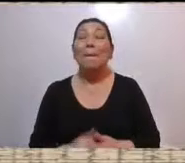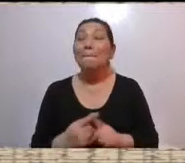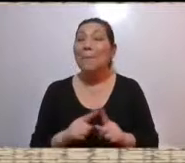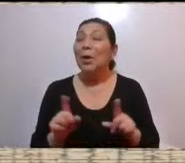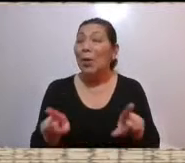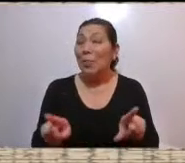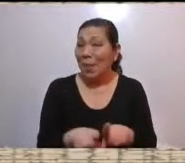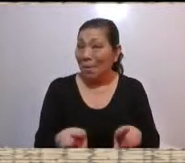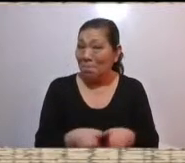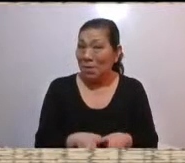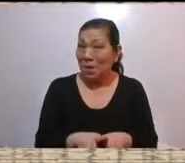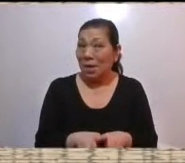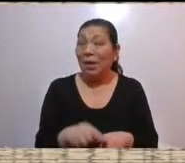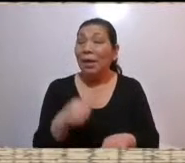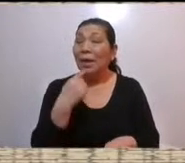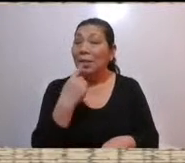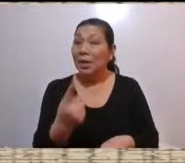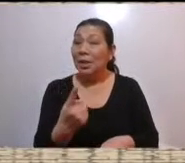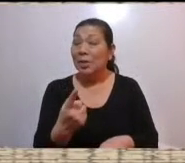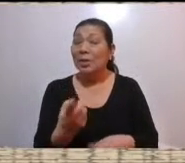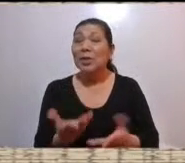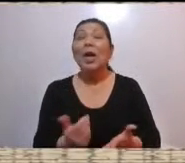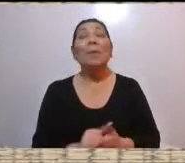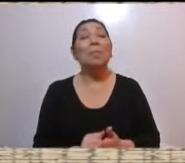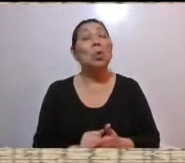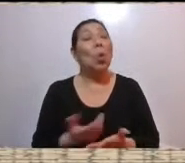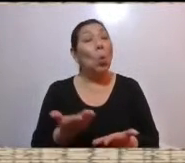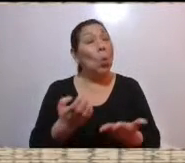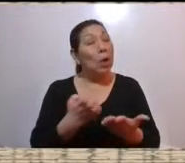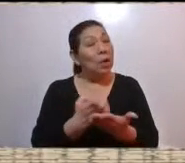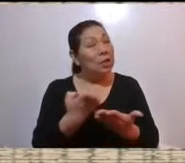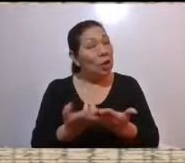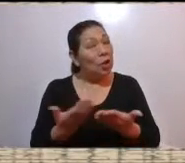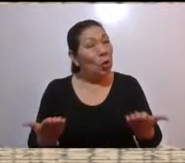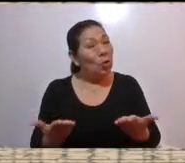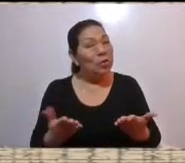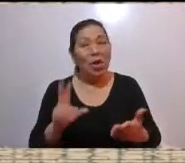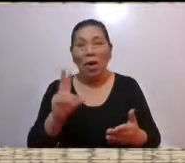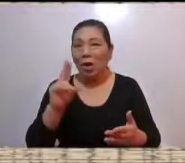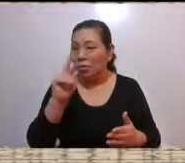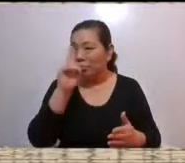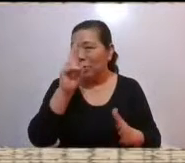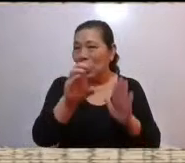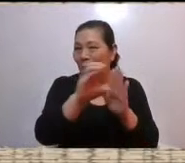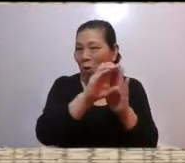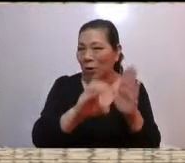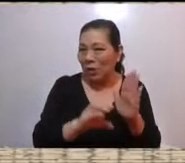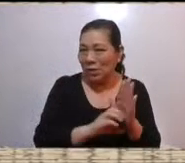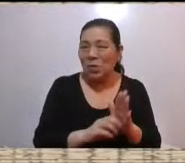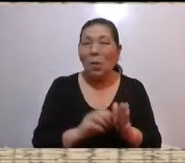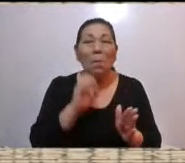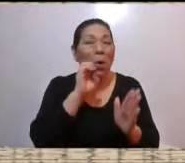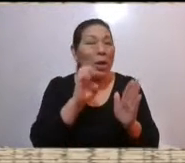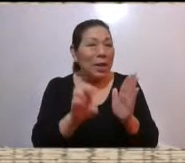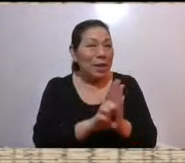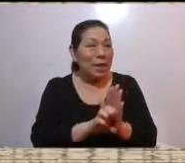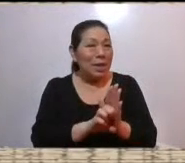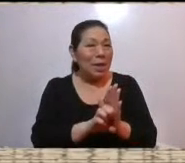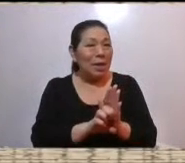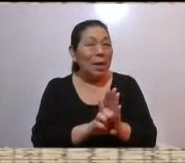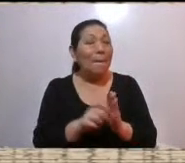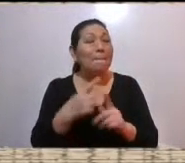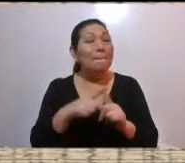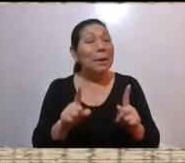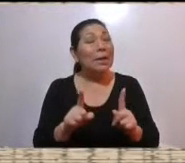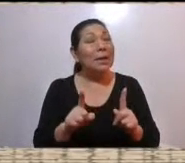Ciesa Fernández, sino que también declara, como bien ha señalado, un estado de cosas inconstitucional en el caso